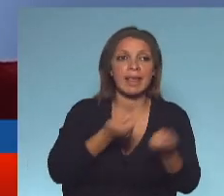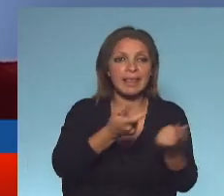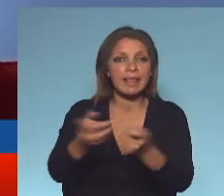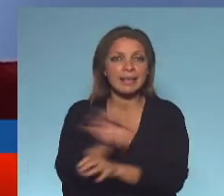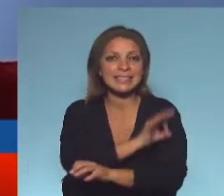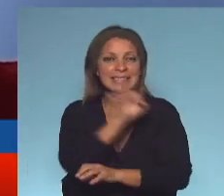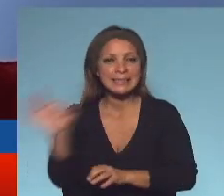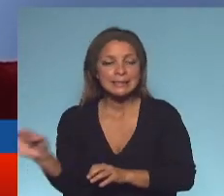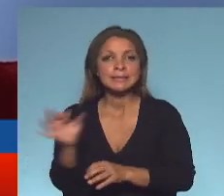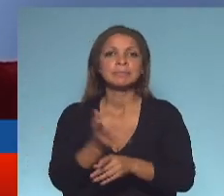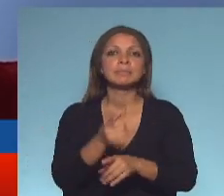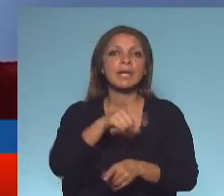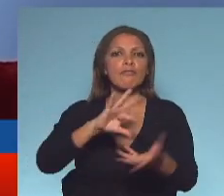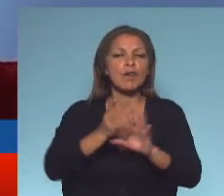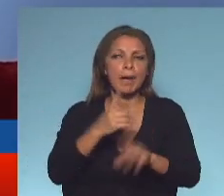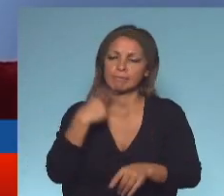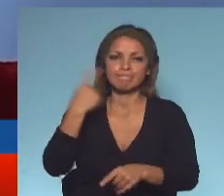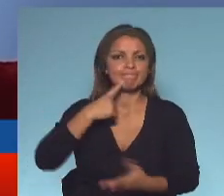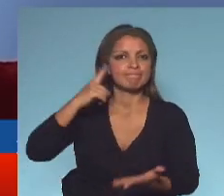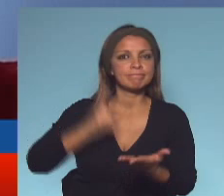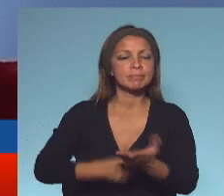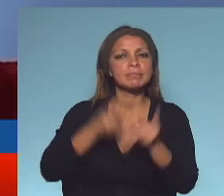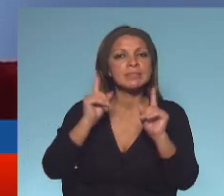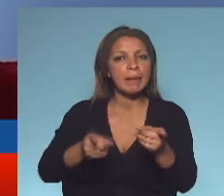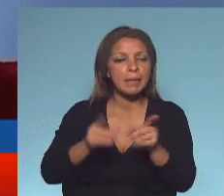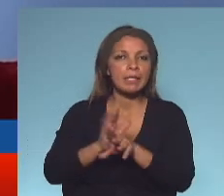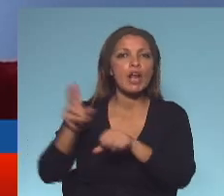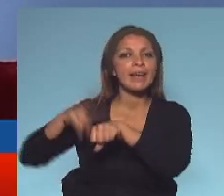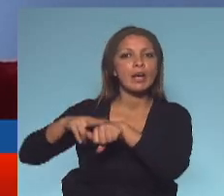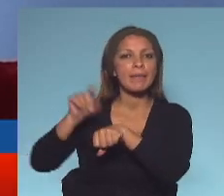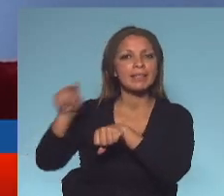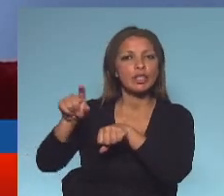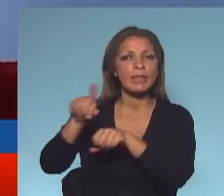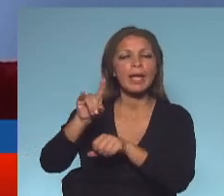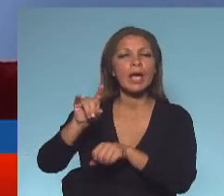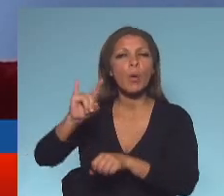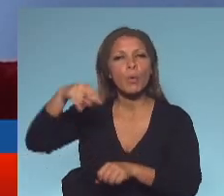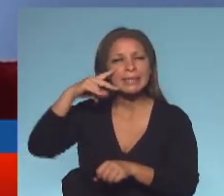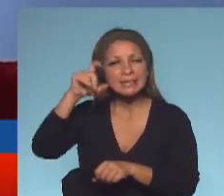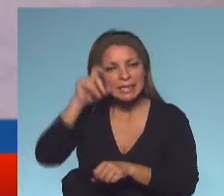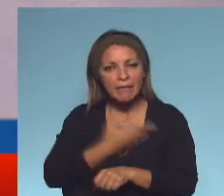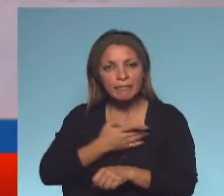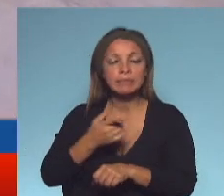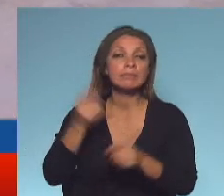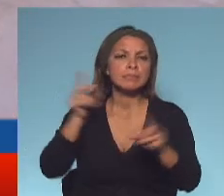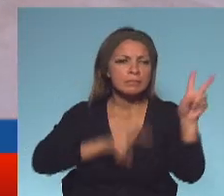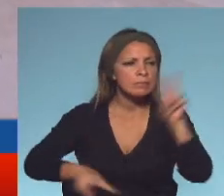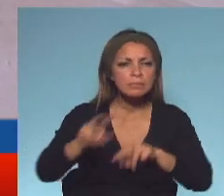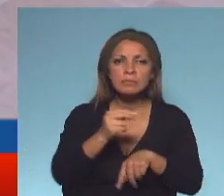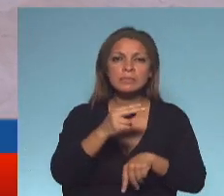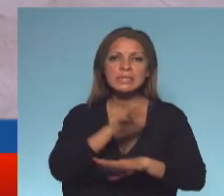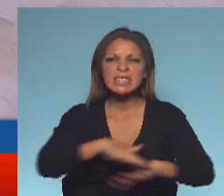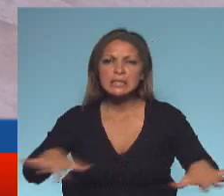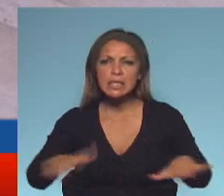hijo, no solamente como un mandato nuestro, sino también por recomendación de UNICEF Argentina. Buscar a los niños que después de 11 años no